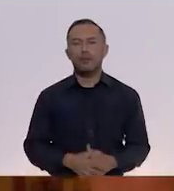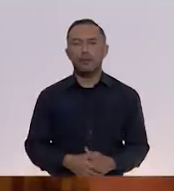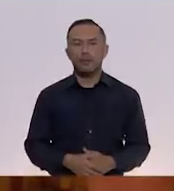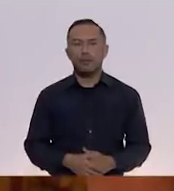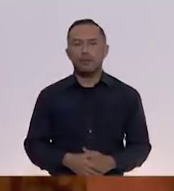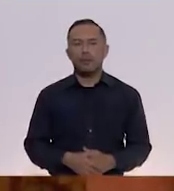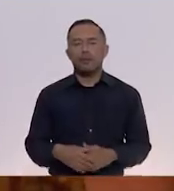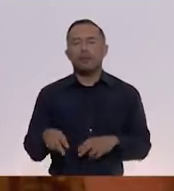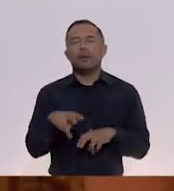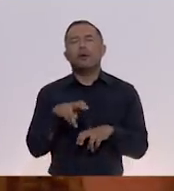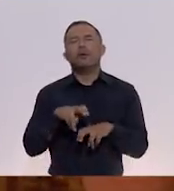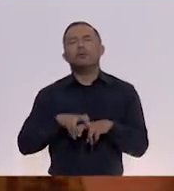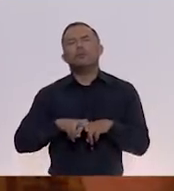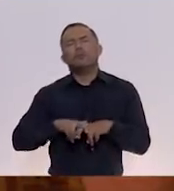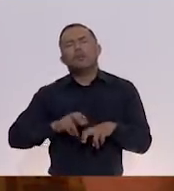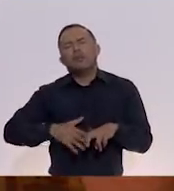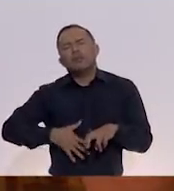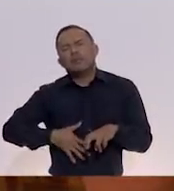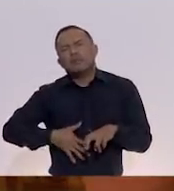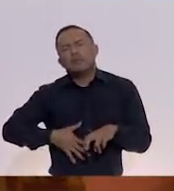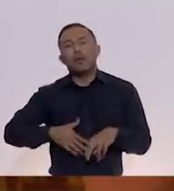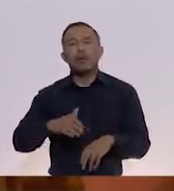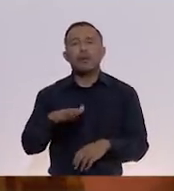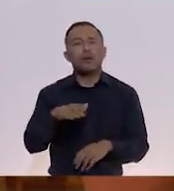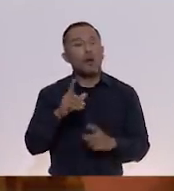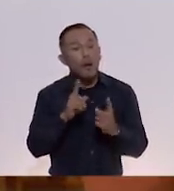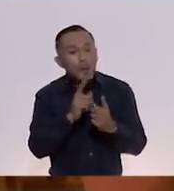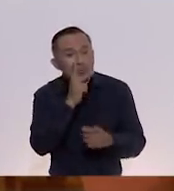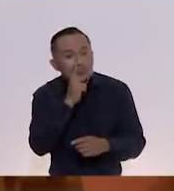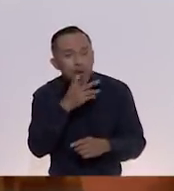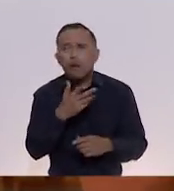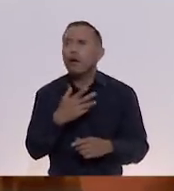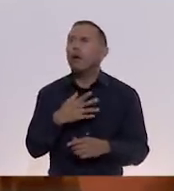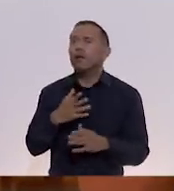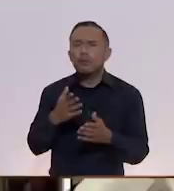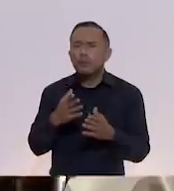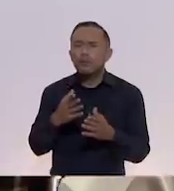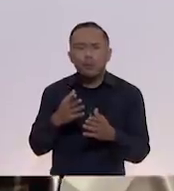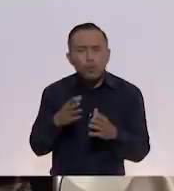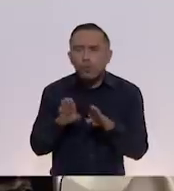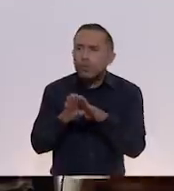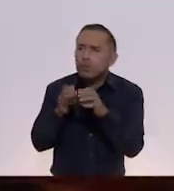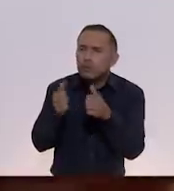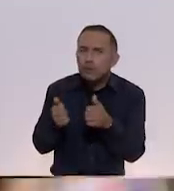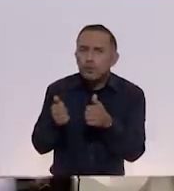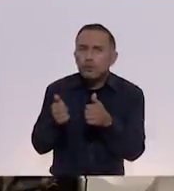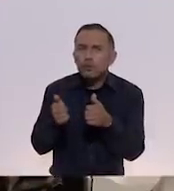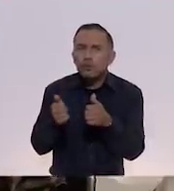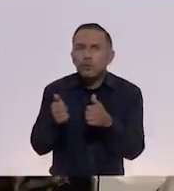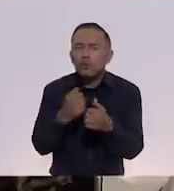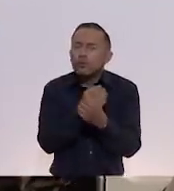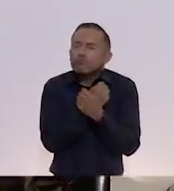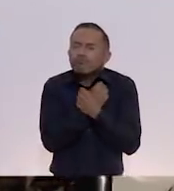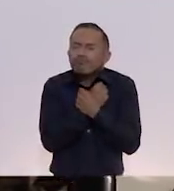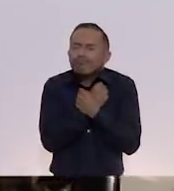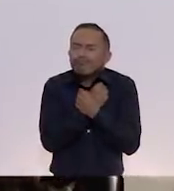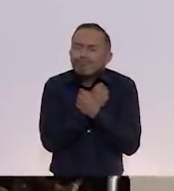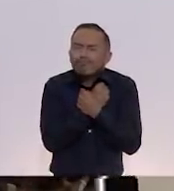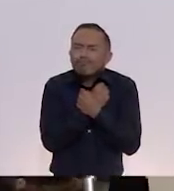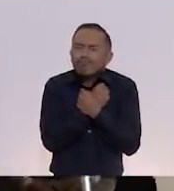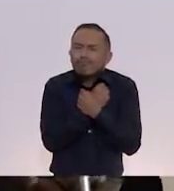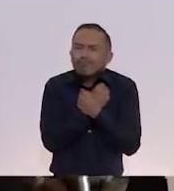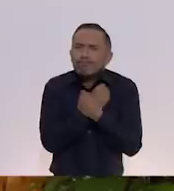Ah. Ay. ¿Papá? Hijita, ¿cómo estás? Ay, ay, ay, ay, ay.